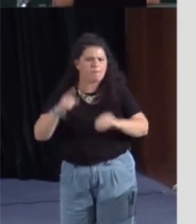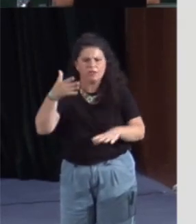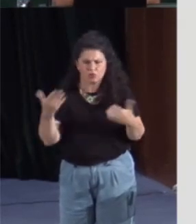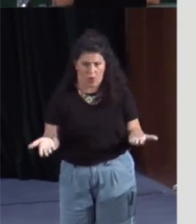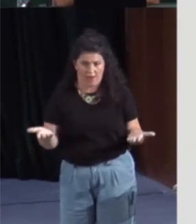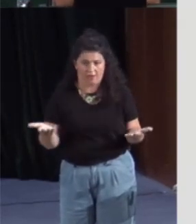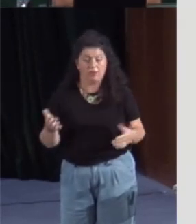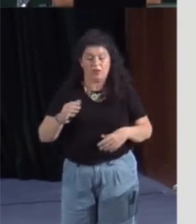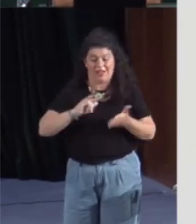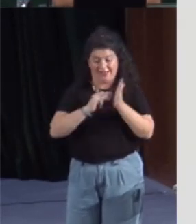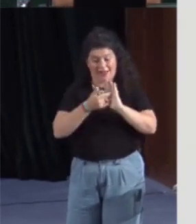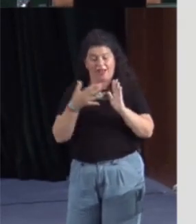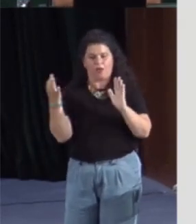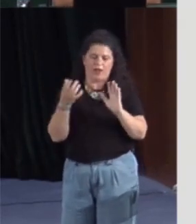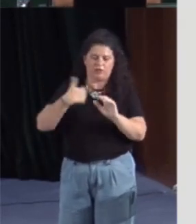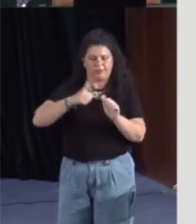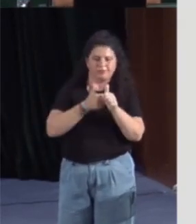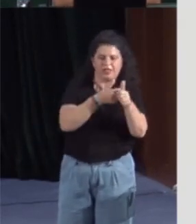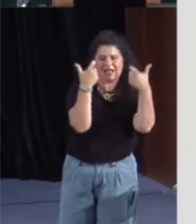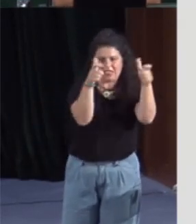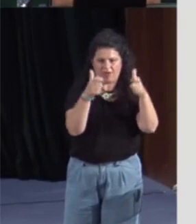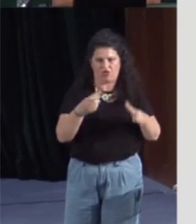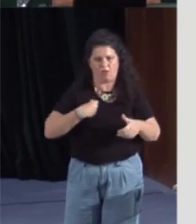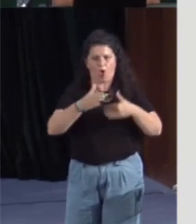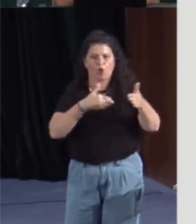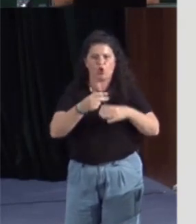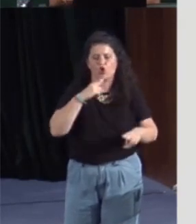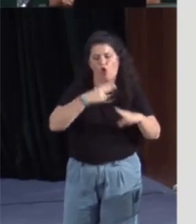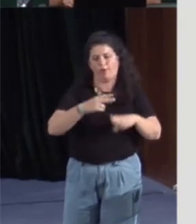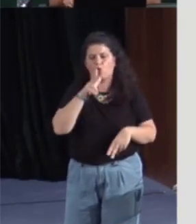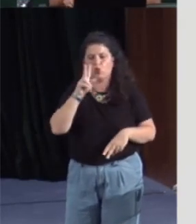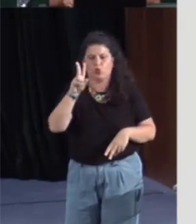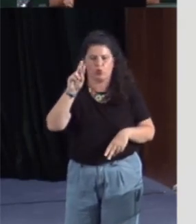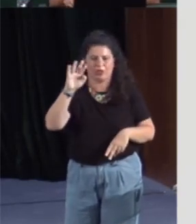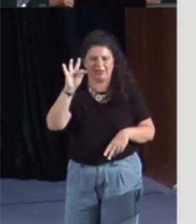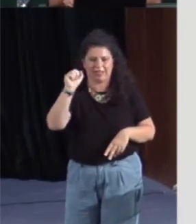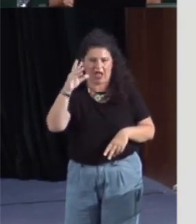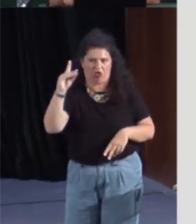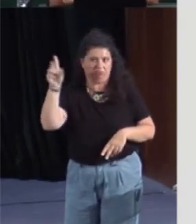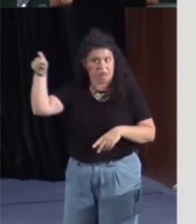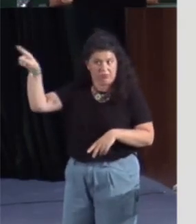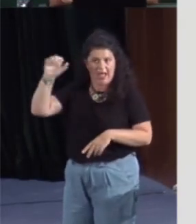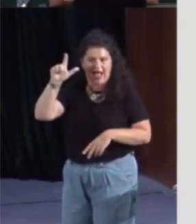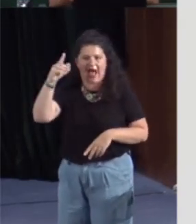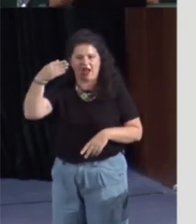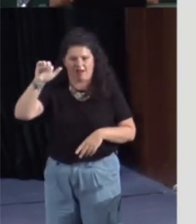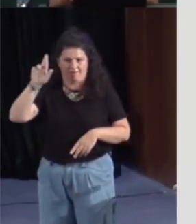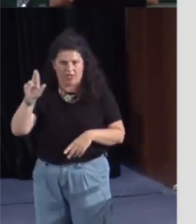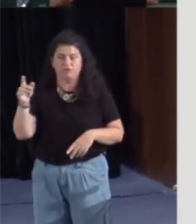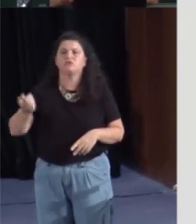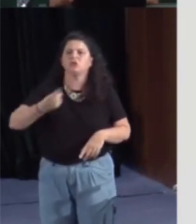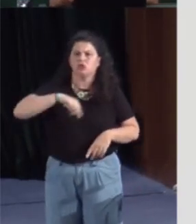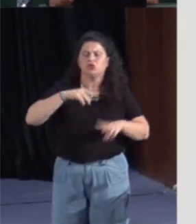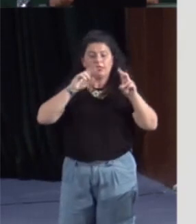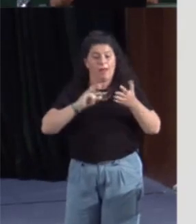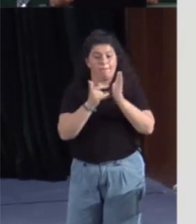ello el trabajo o la clasificación de Hurtado-Albir. La metodología que utilizamos es una metodología cualitativa, es un estudio de caso, es decir, es